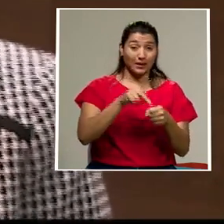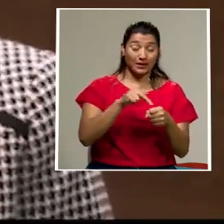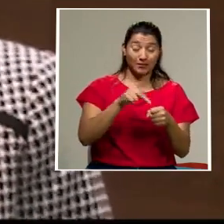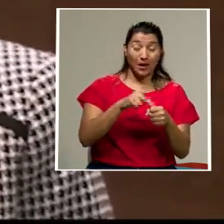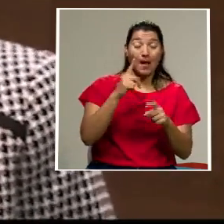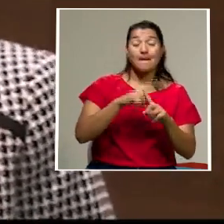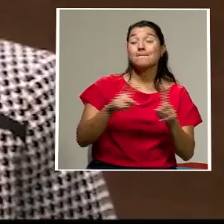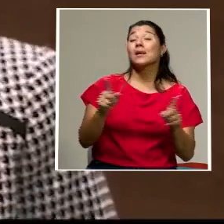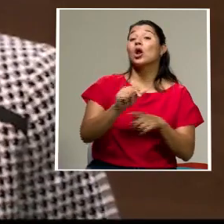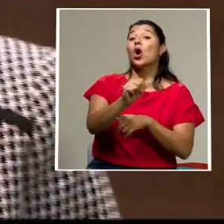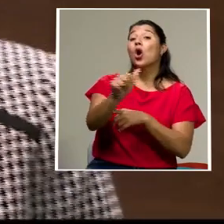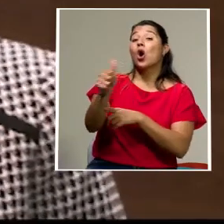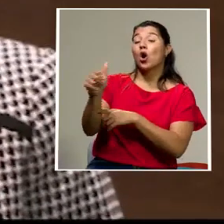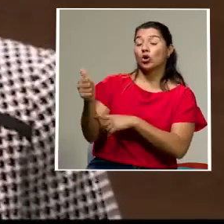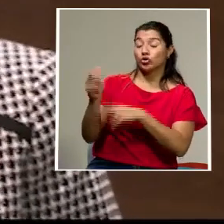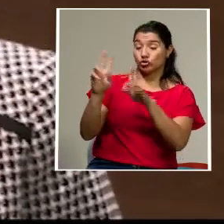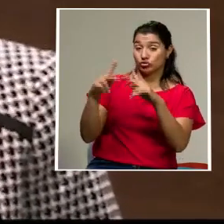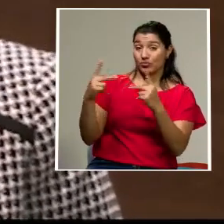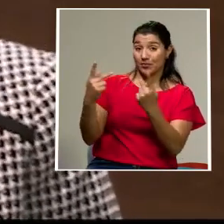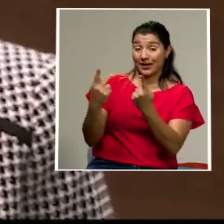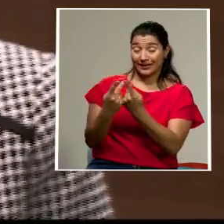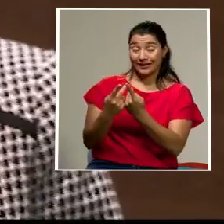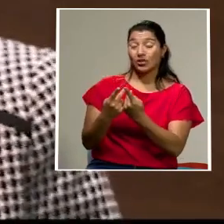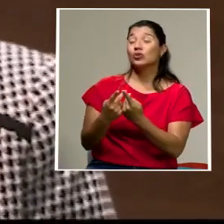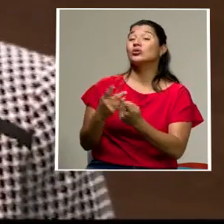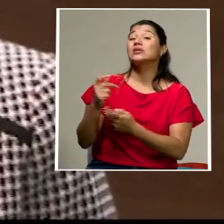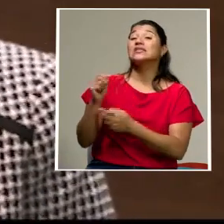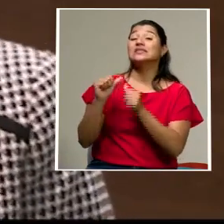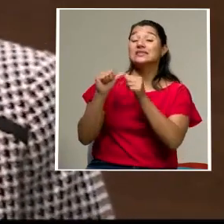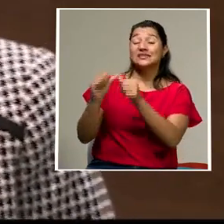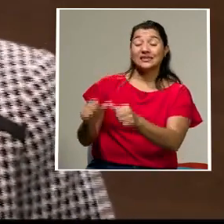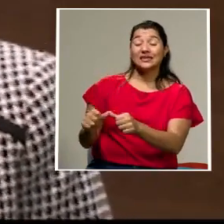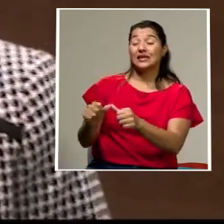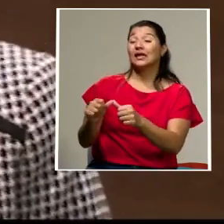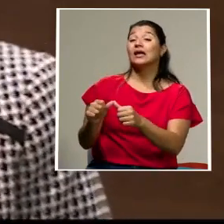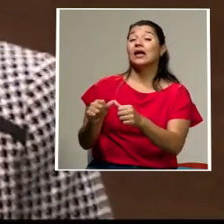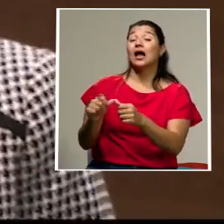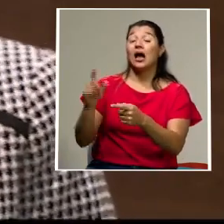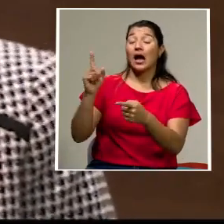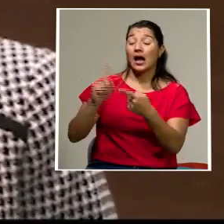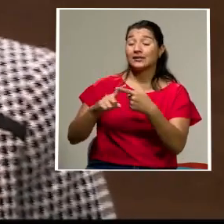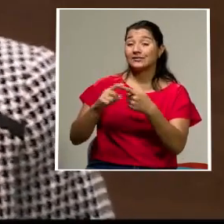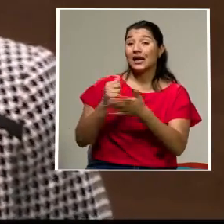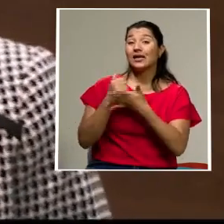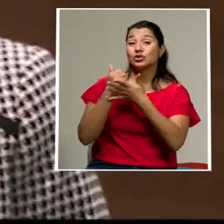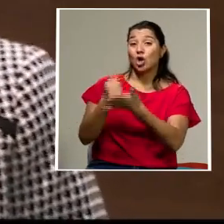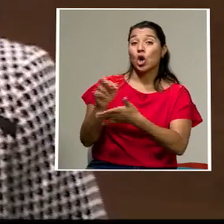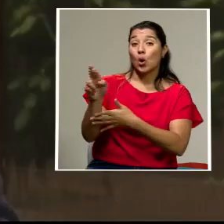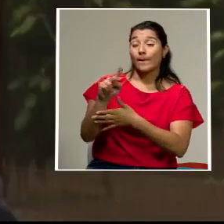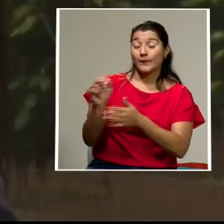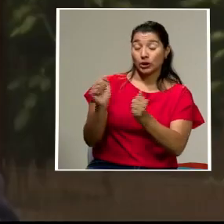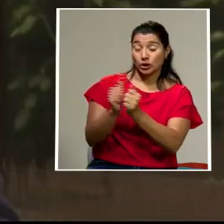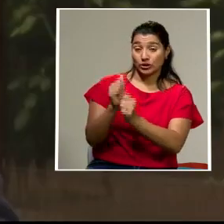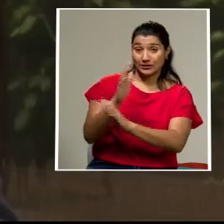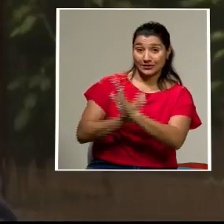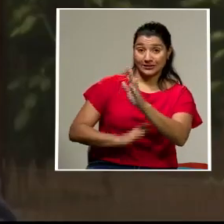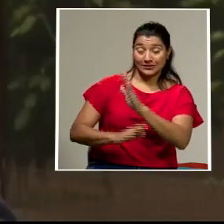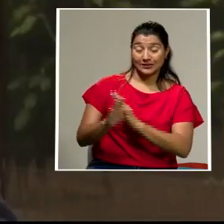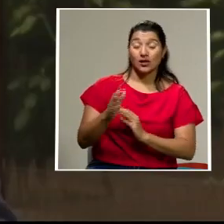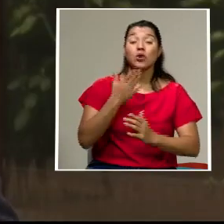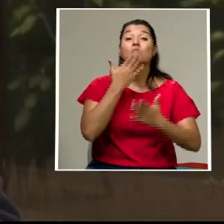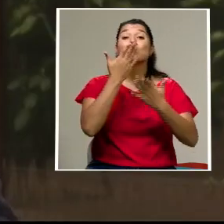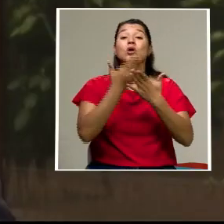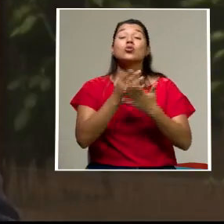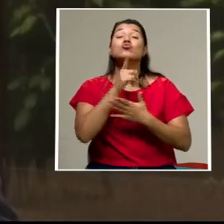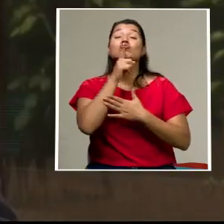aparato estatal pasan a ser entonces a estar integradas dentro de esta moción que recientemente aprobamos. Bueno, básicamente lo que